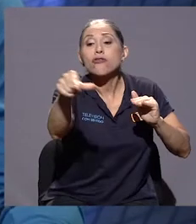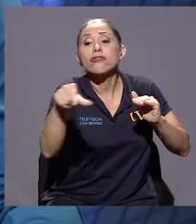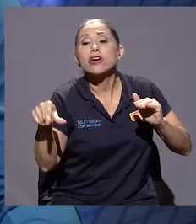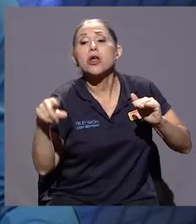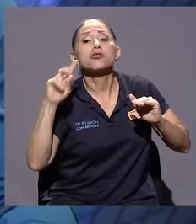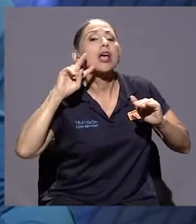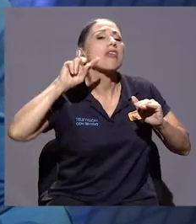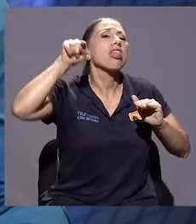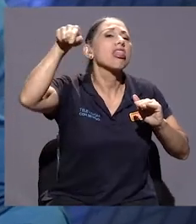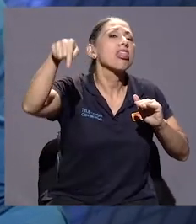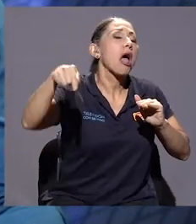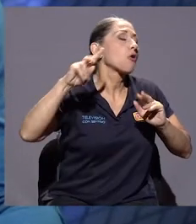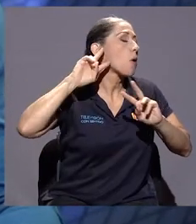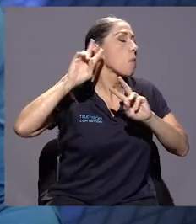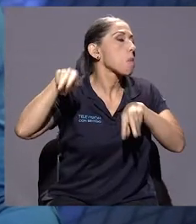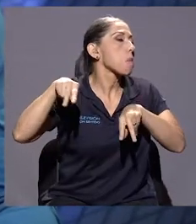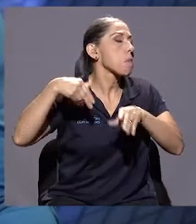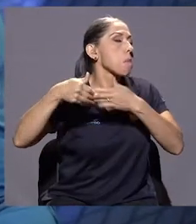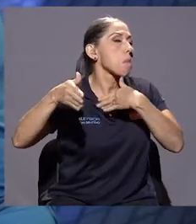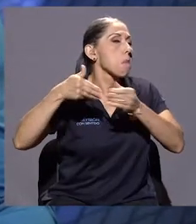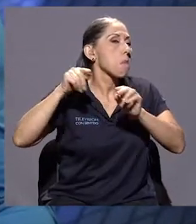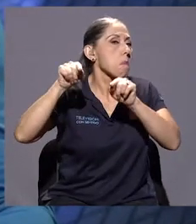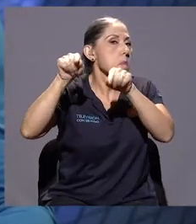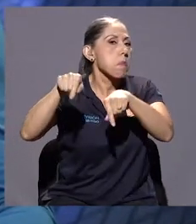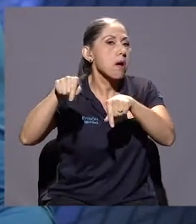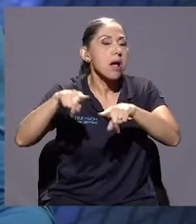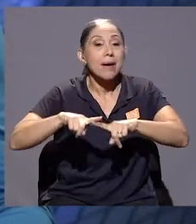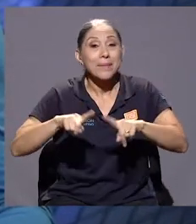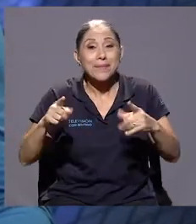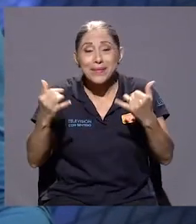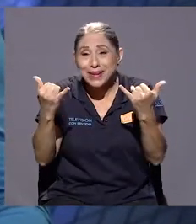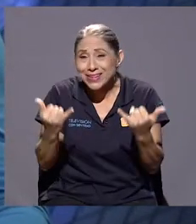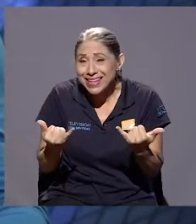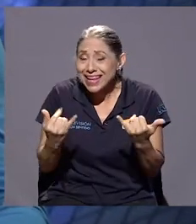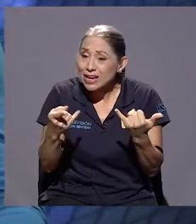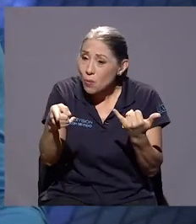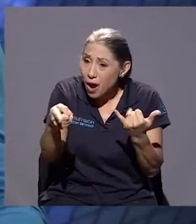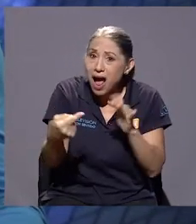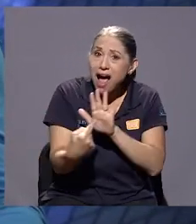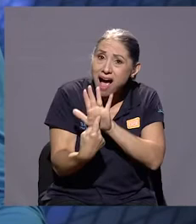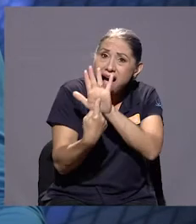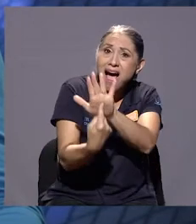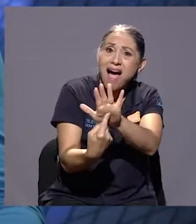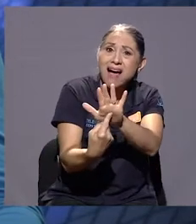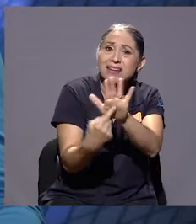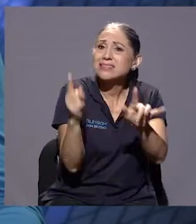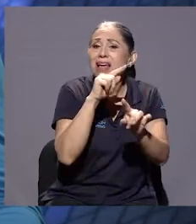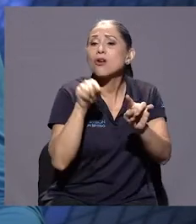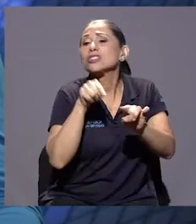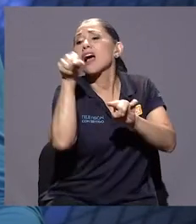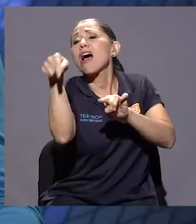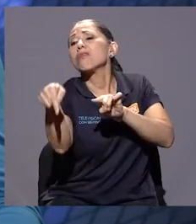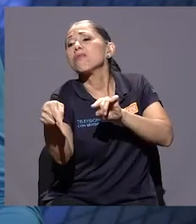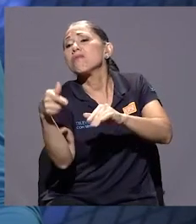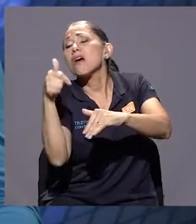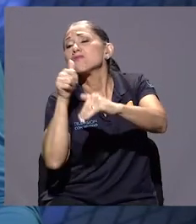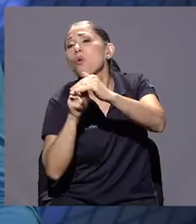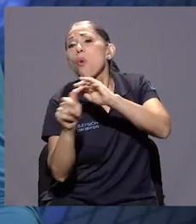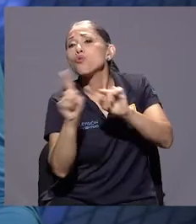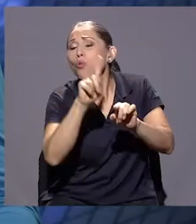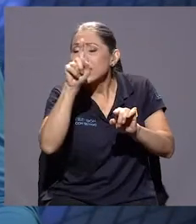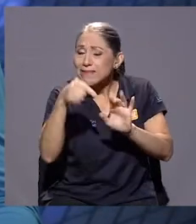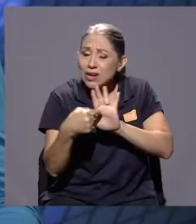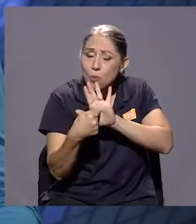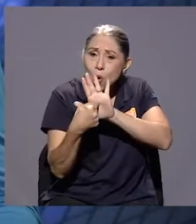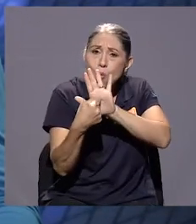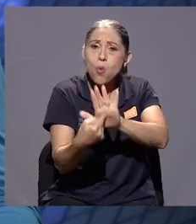dart buscar dar esa cara que en tener la espalda ha sido importante